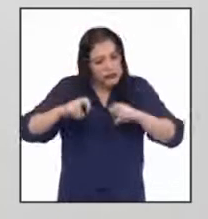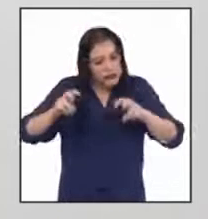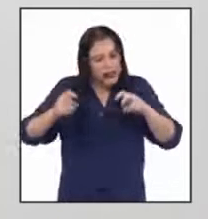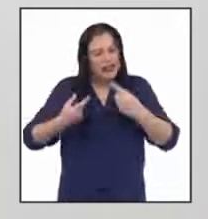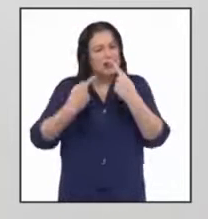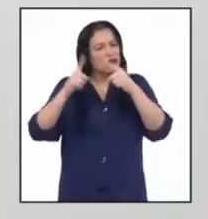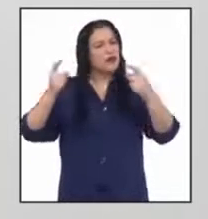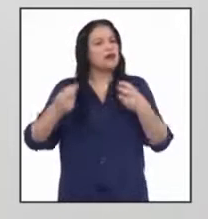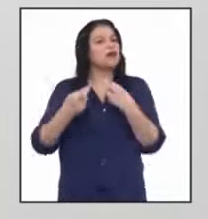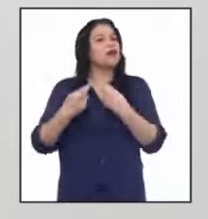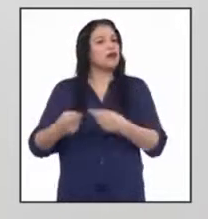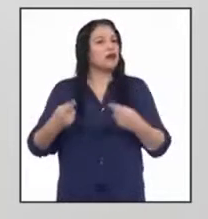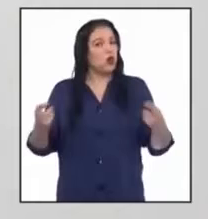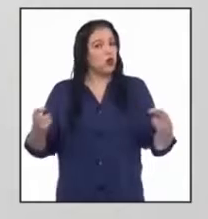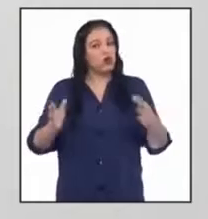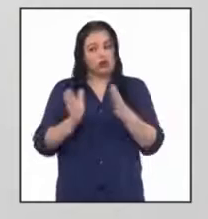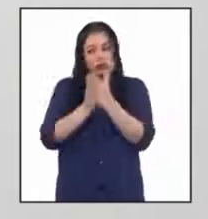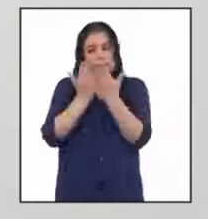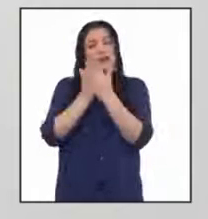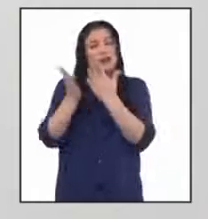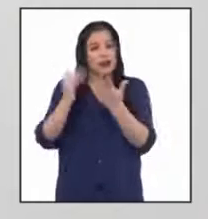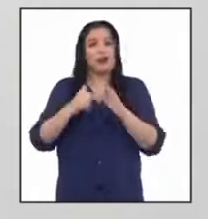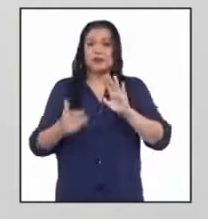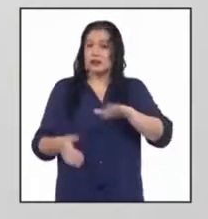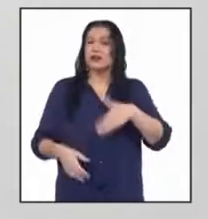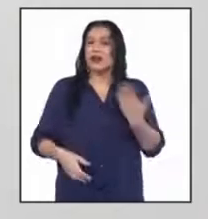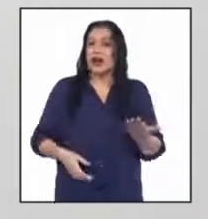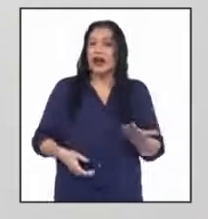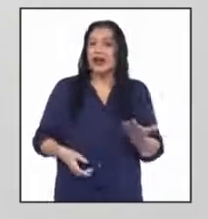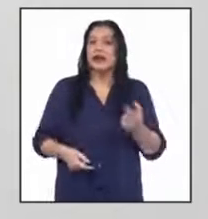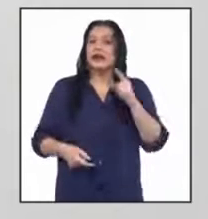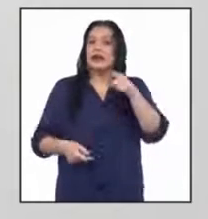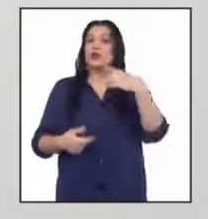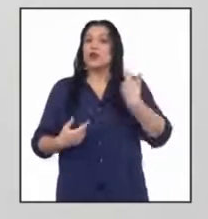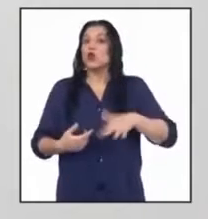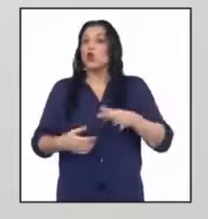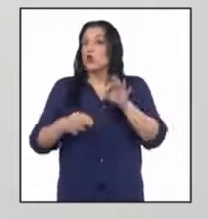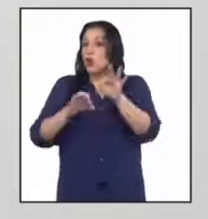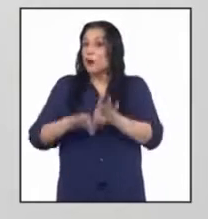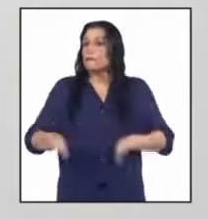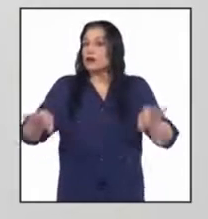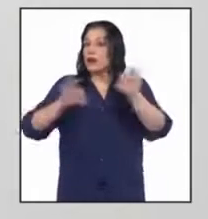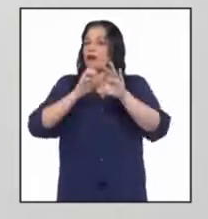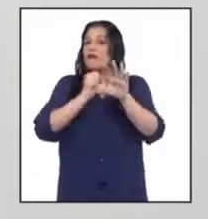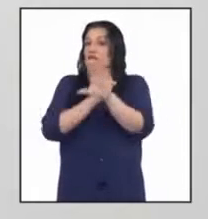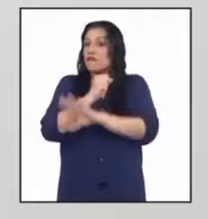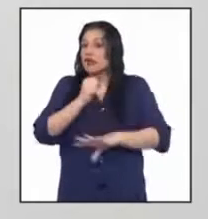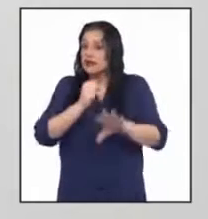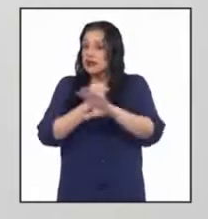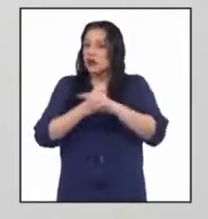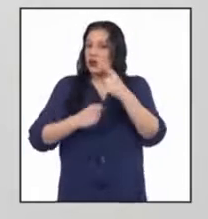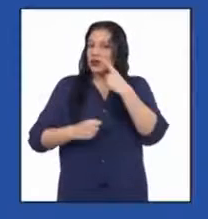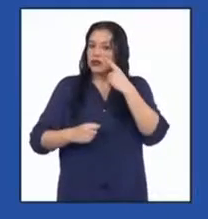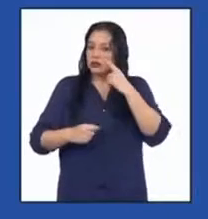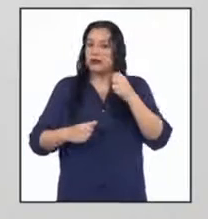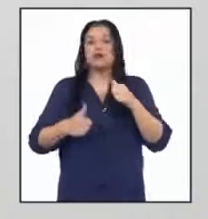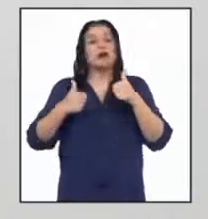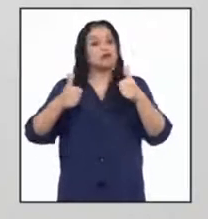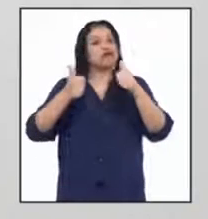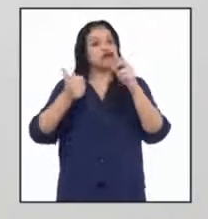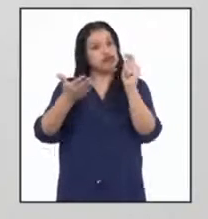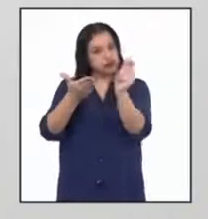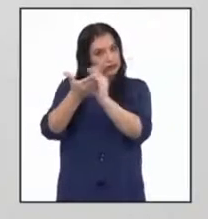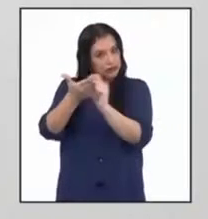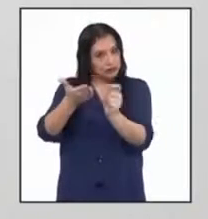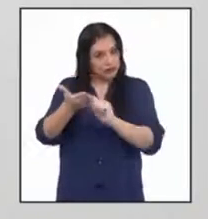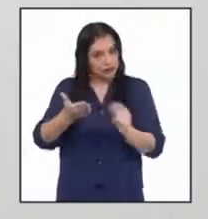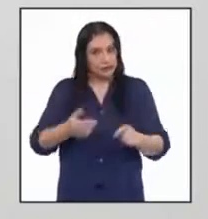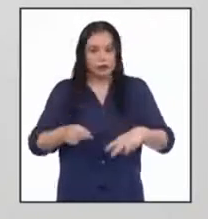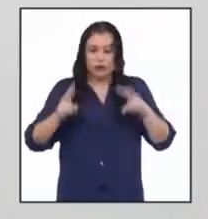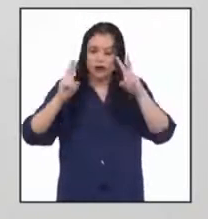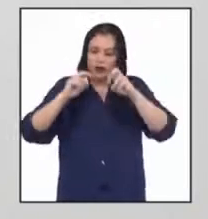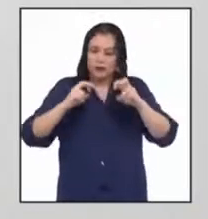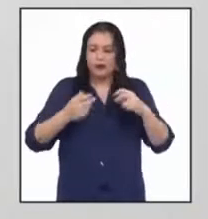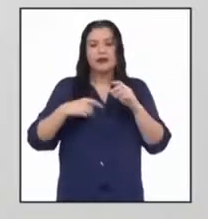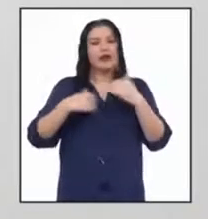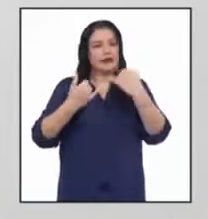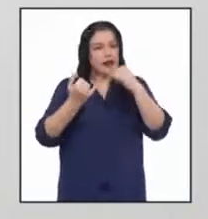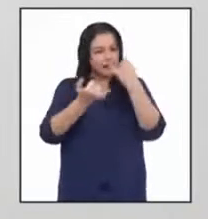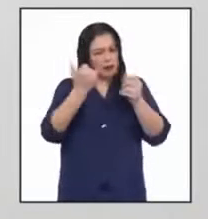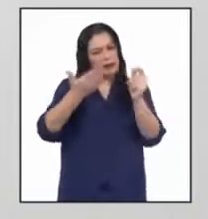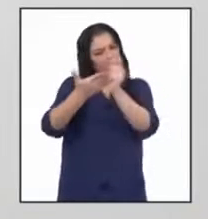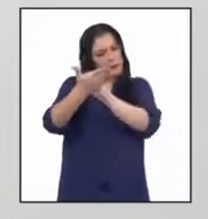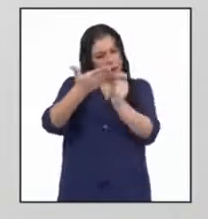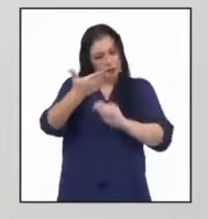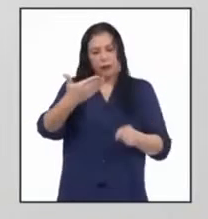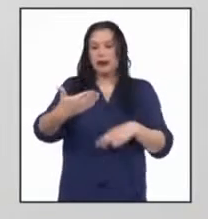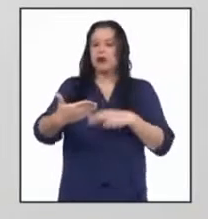recursos literarios que existen y que son esenciales conocer para una buena escritura. Revisa tu redacción.